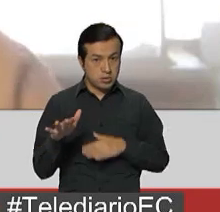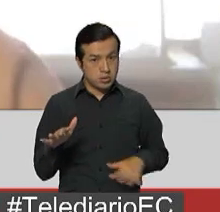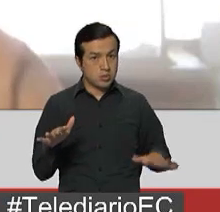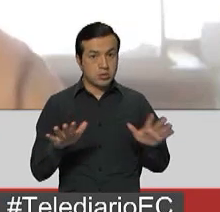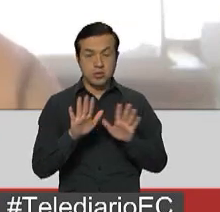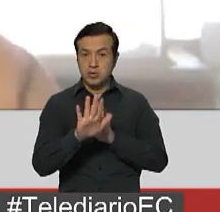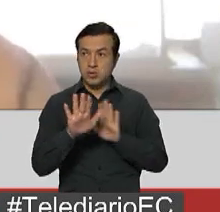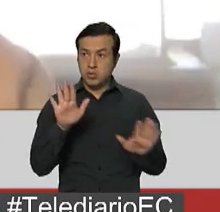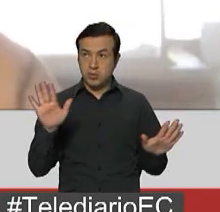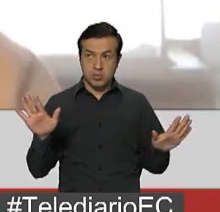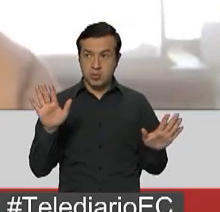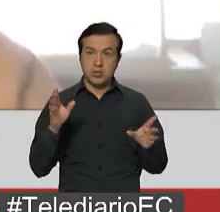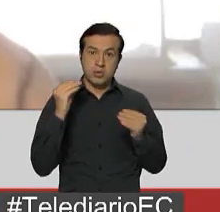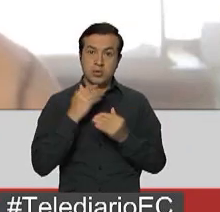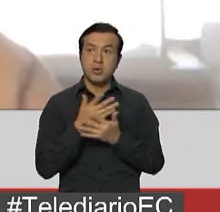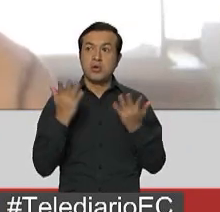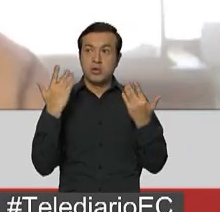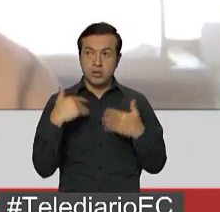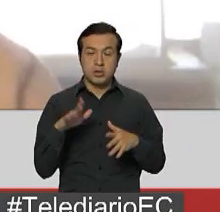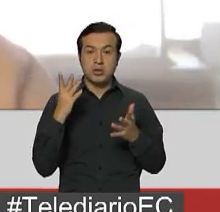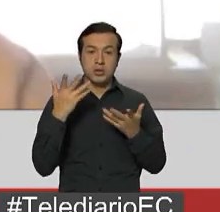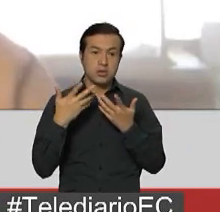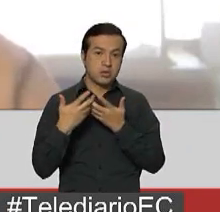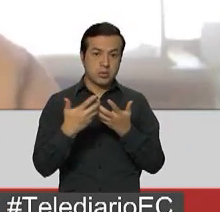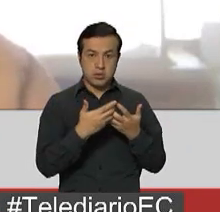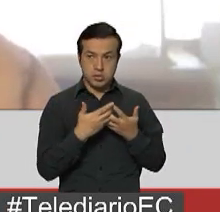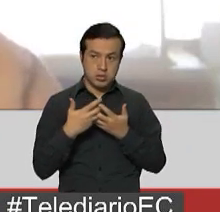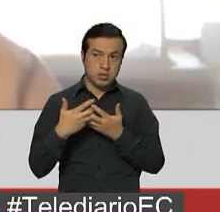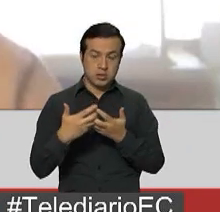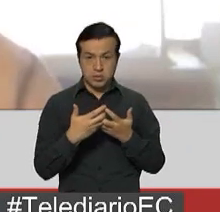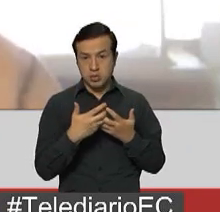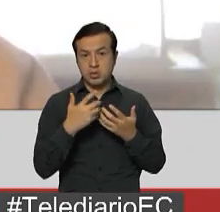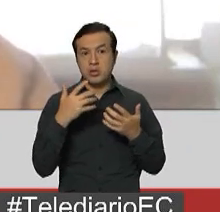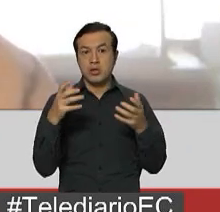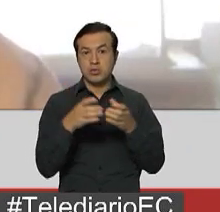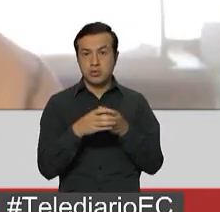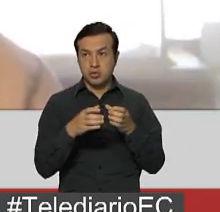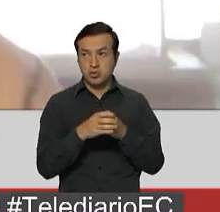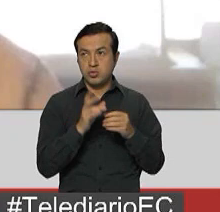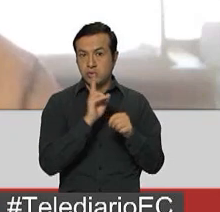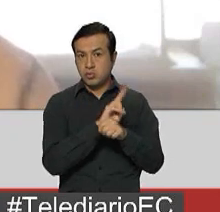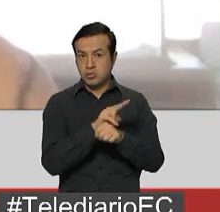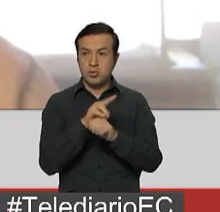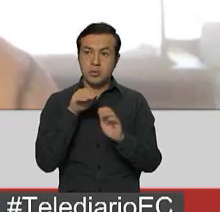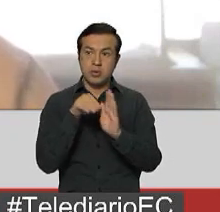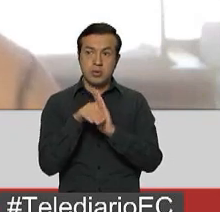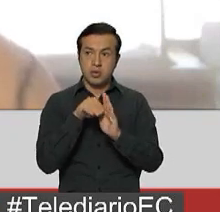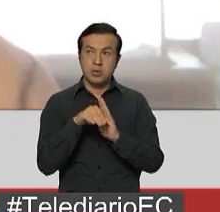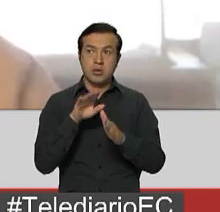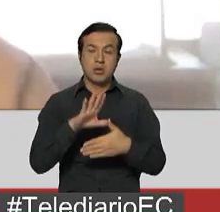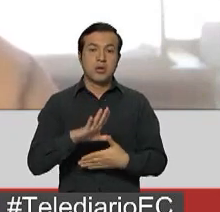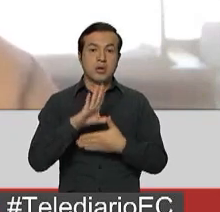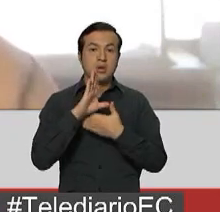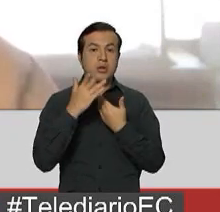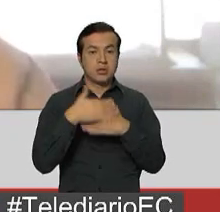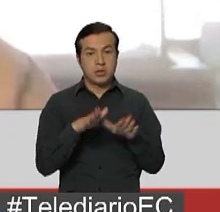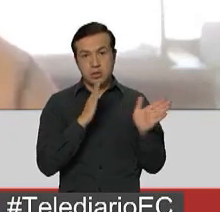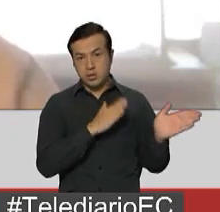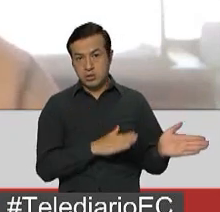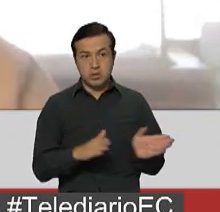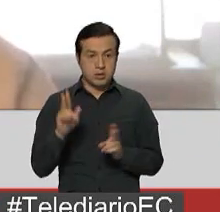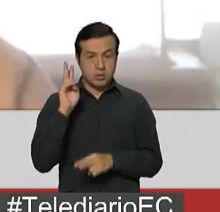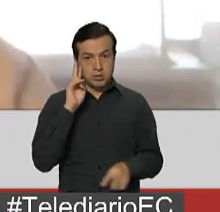cuales yo le decía nos estamos relacionando que es de las va que es la asociación de supervisores bancarios de las américas ya se veían